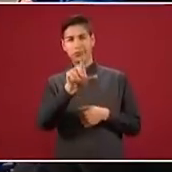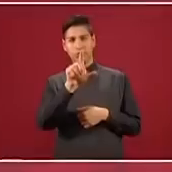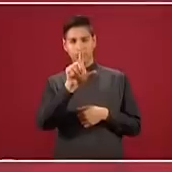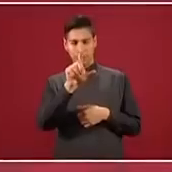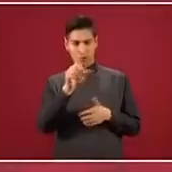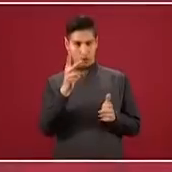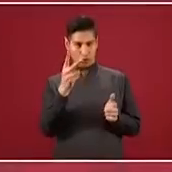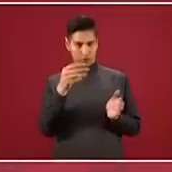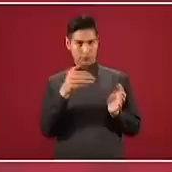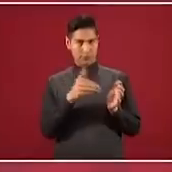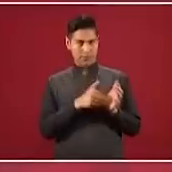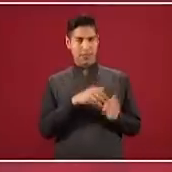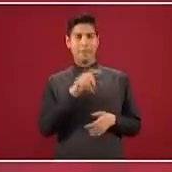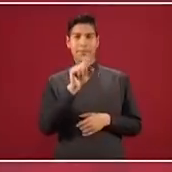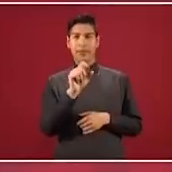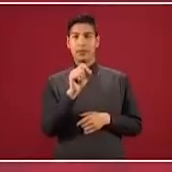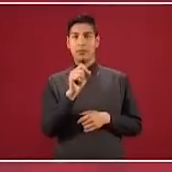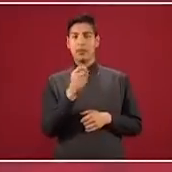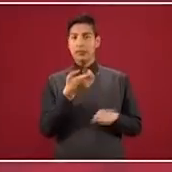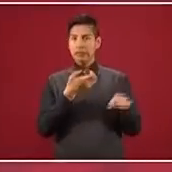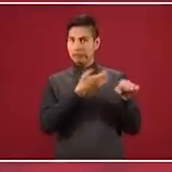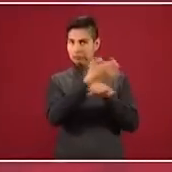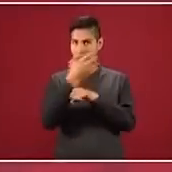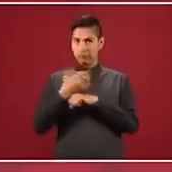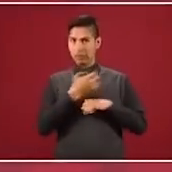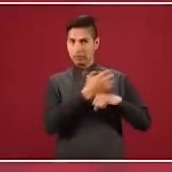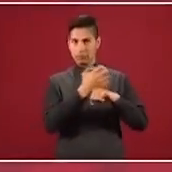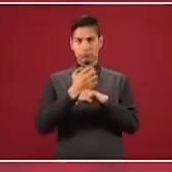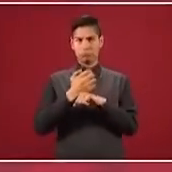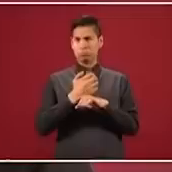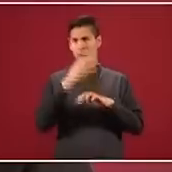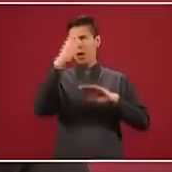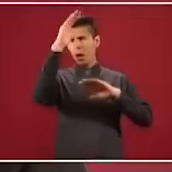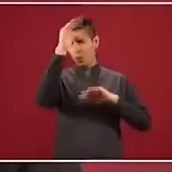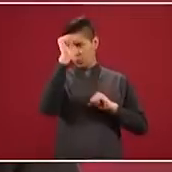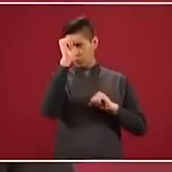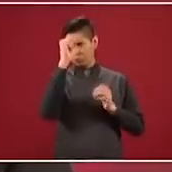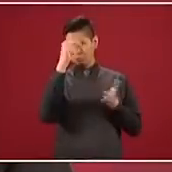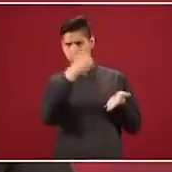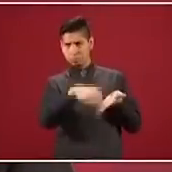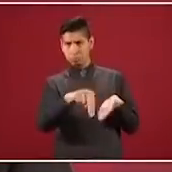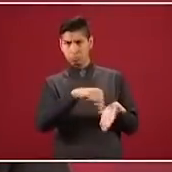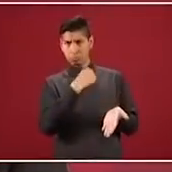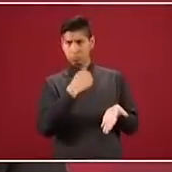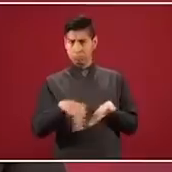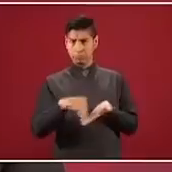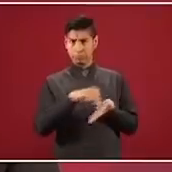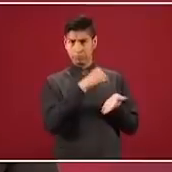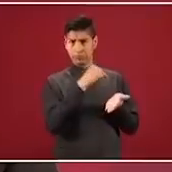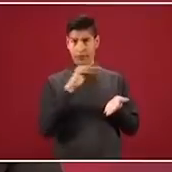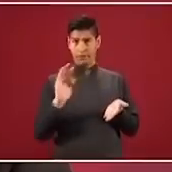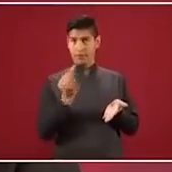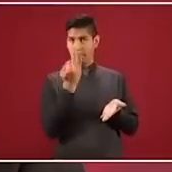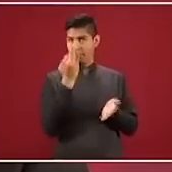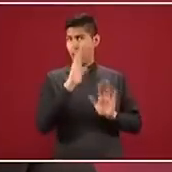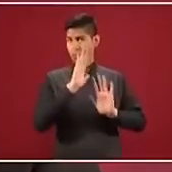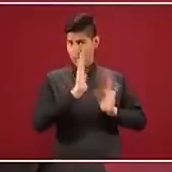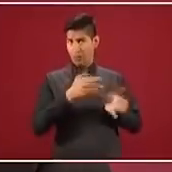los estados firmaron un convenio de colaboración con la federación que nos ha permitido